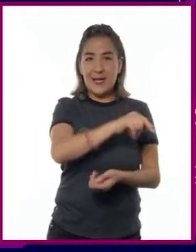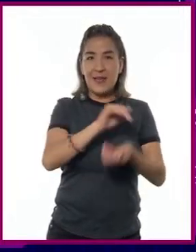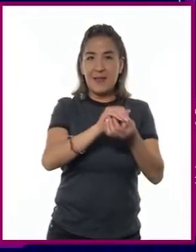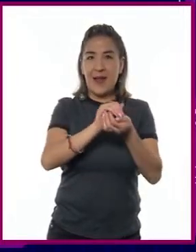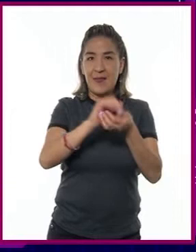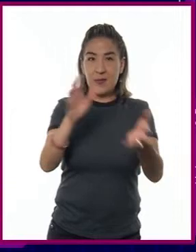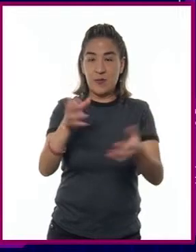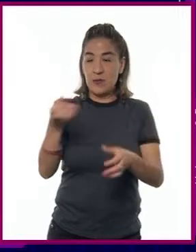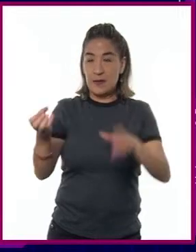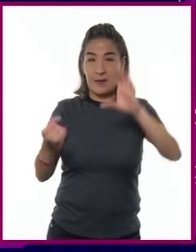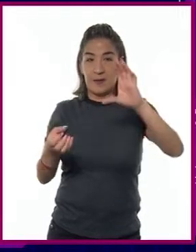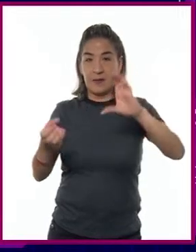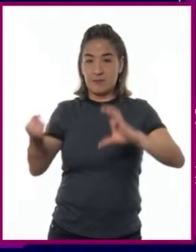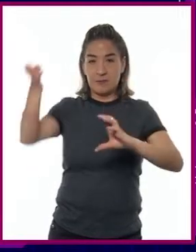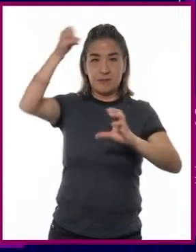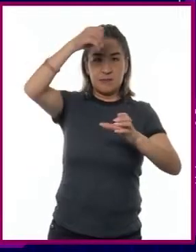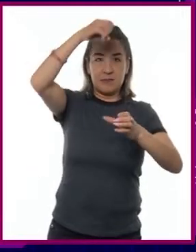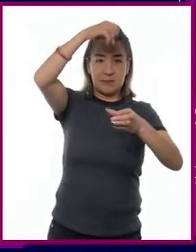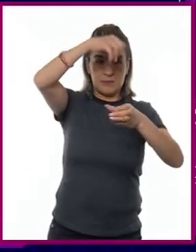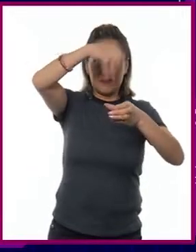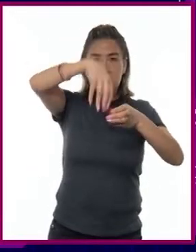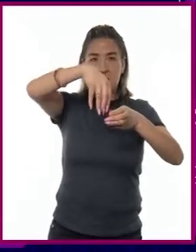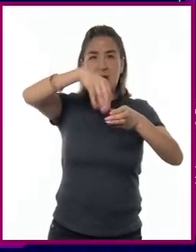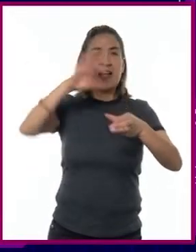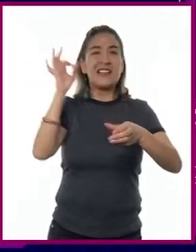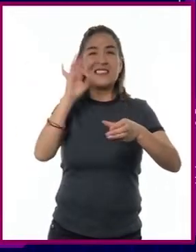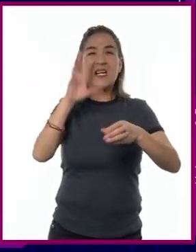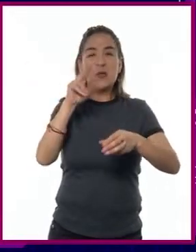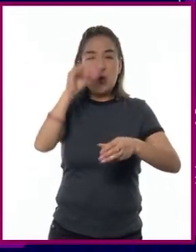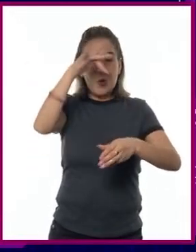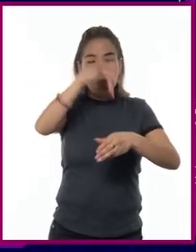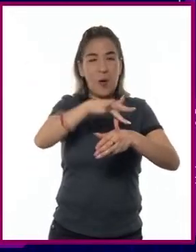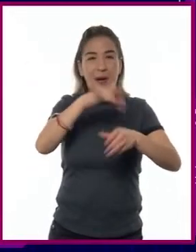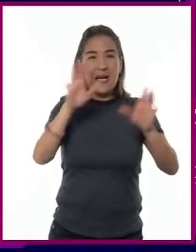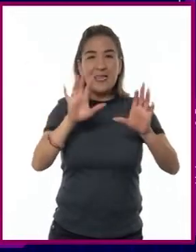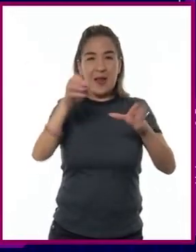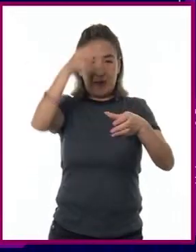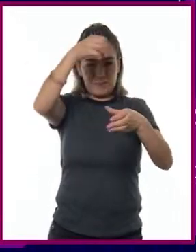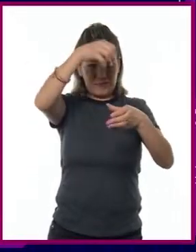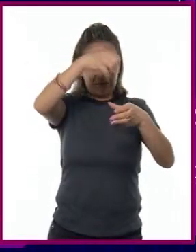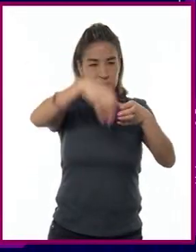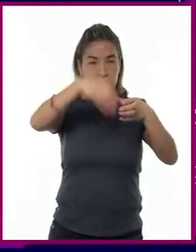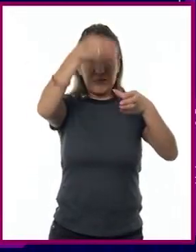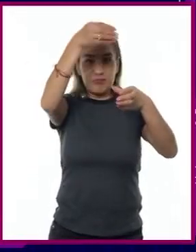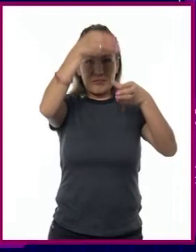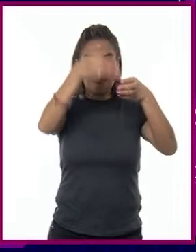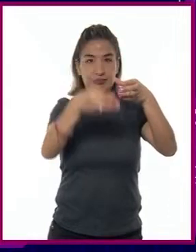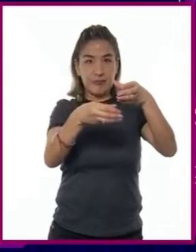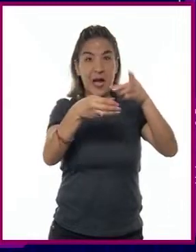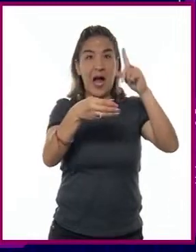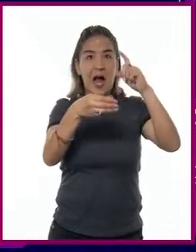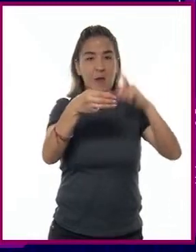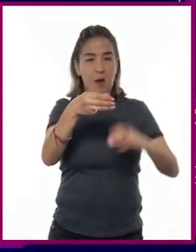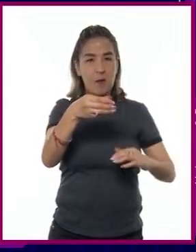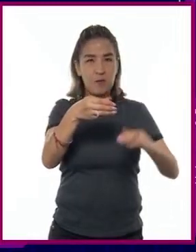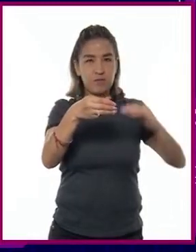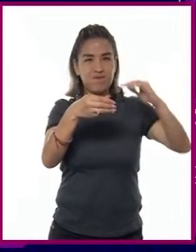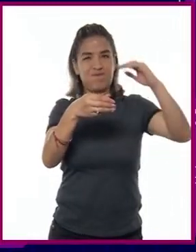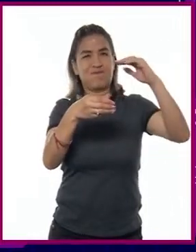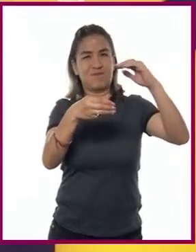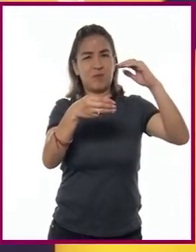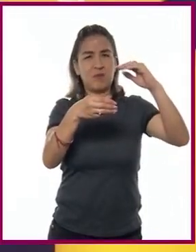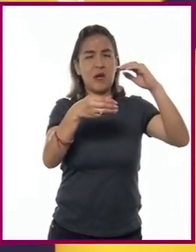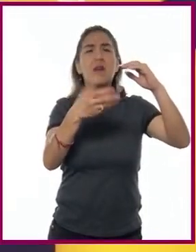agua de tal forma que no toque las paredes? El nivel del agua sube. ¿Por